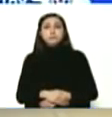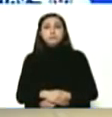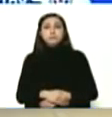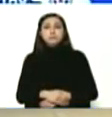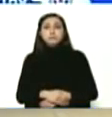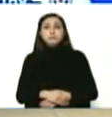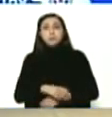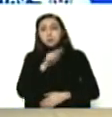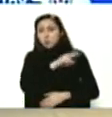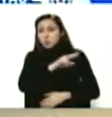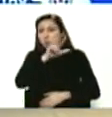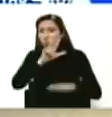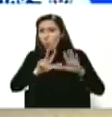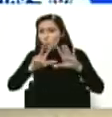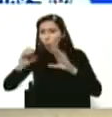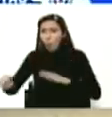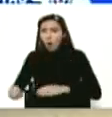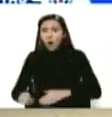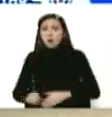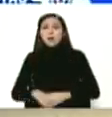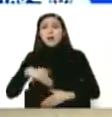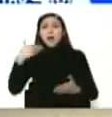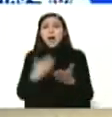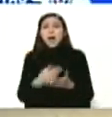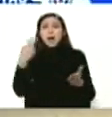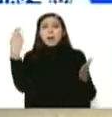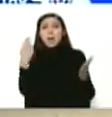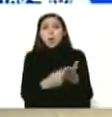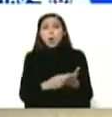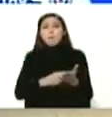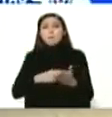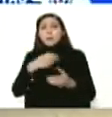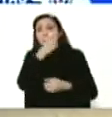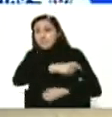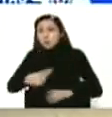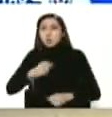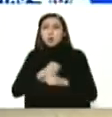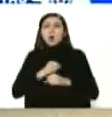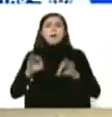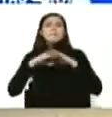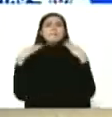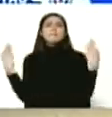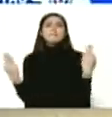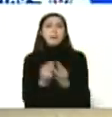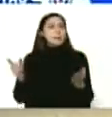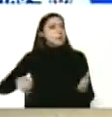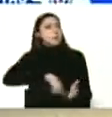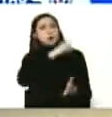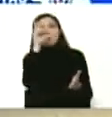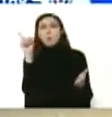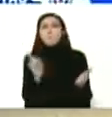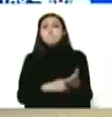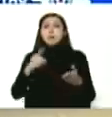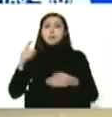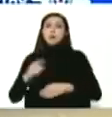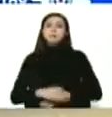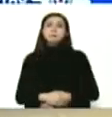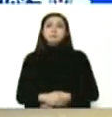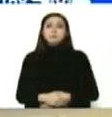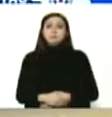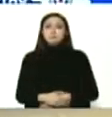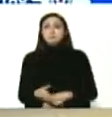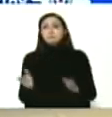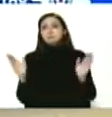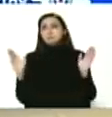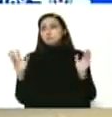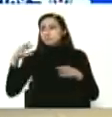Pasaron de 280 trabajadores a 2.000. El primo, el cuñado, el abuelo, el sobrino. Bueno,